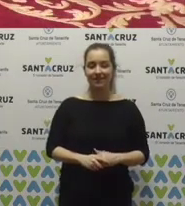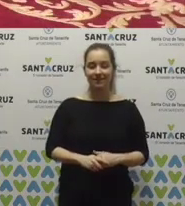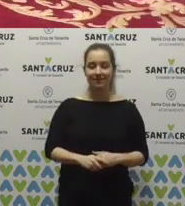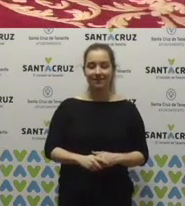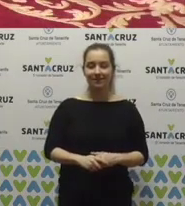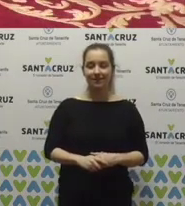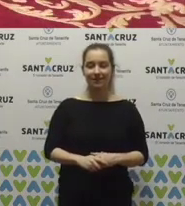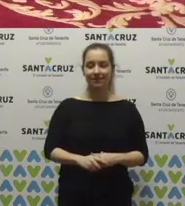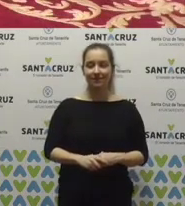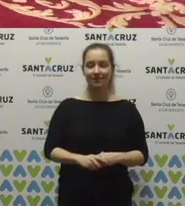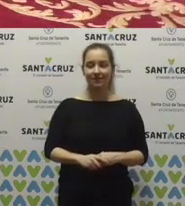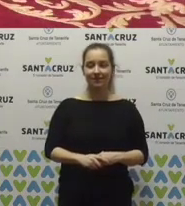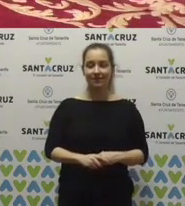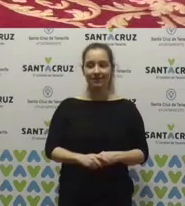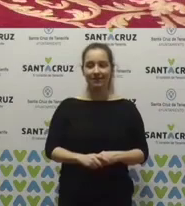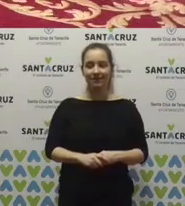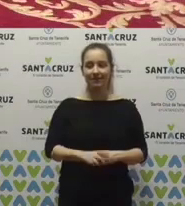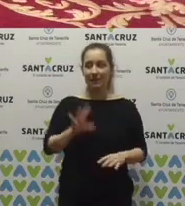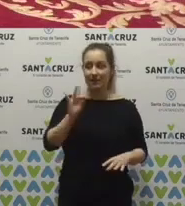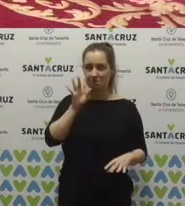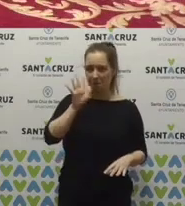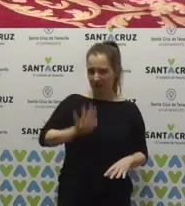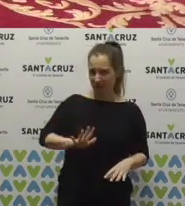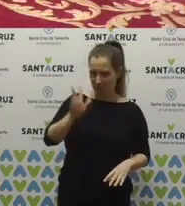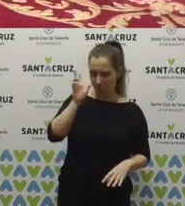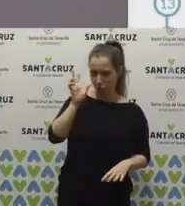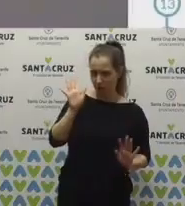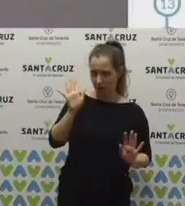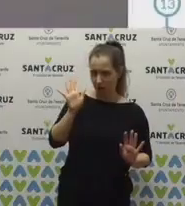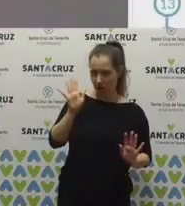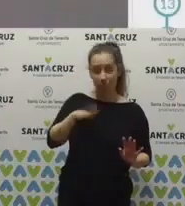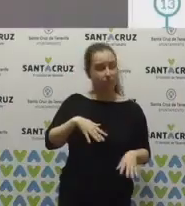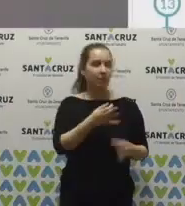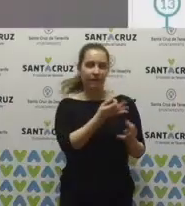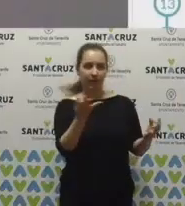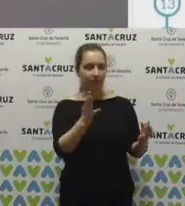no no me parece escuchar perfectamente